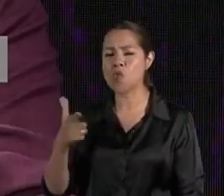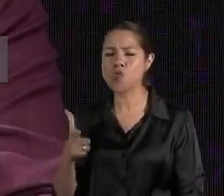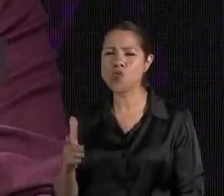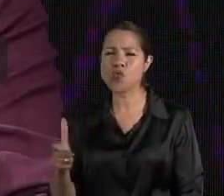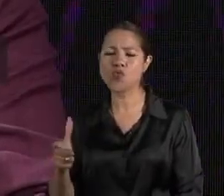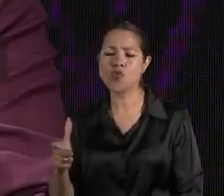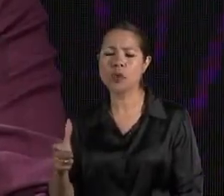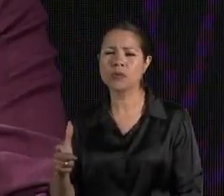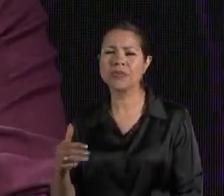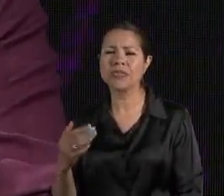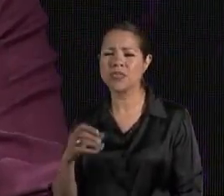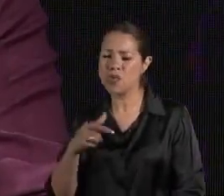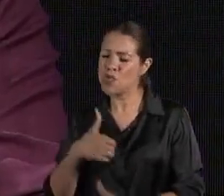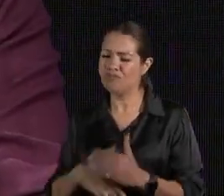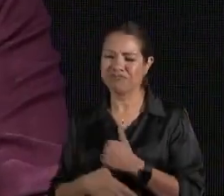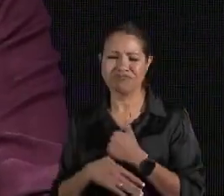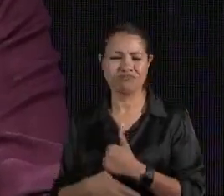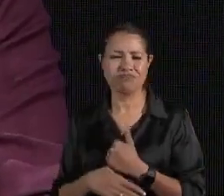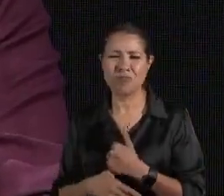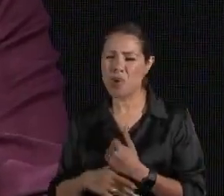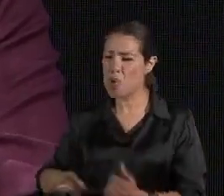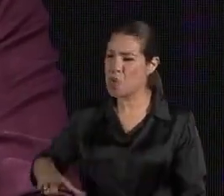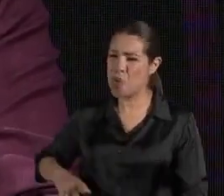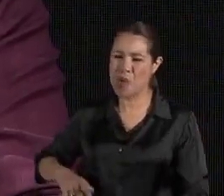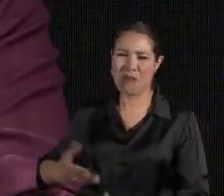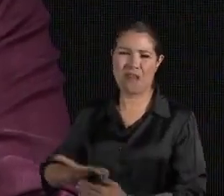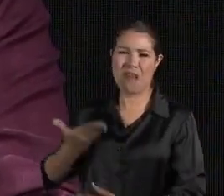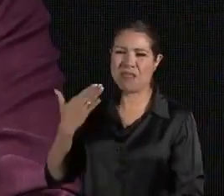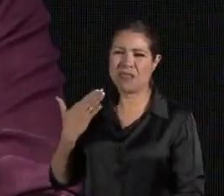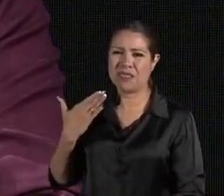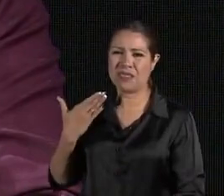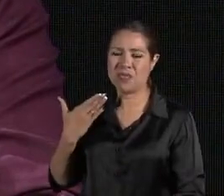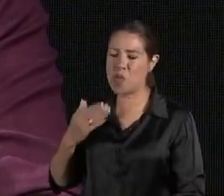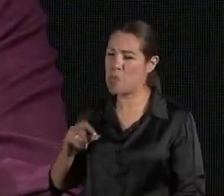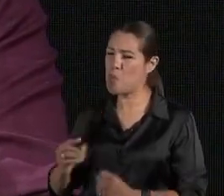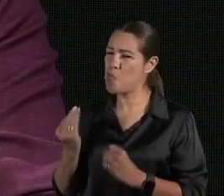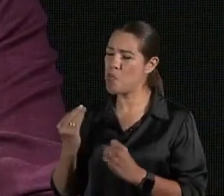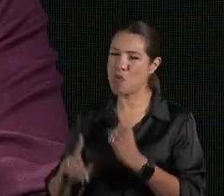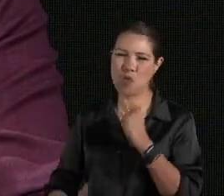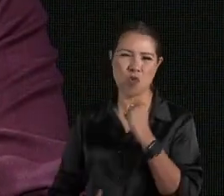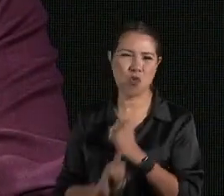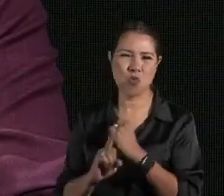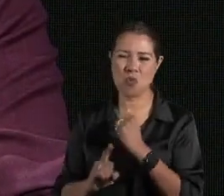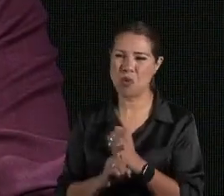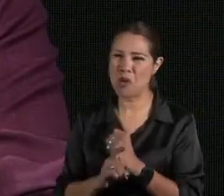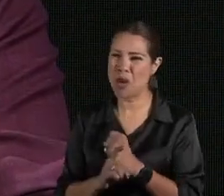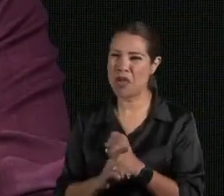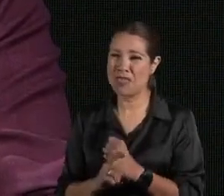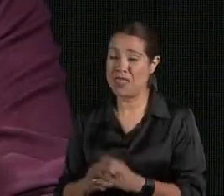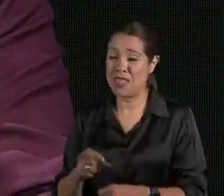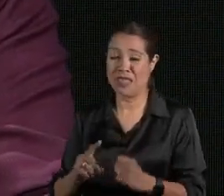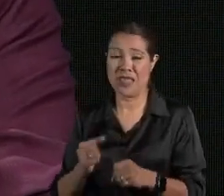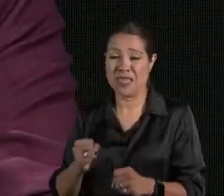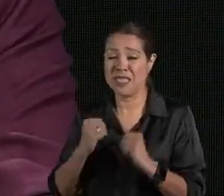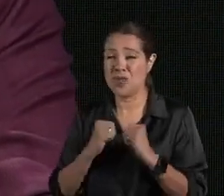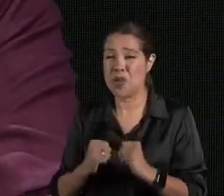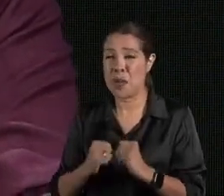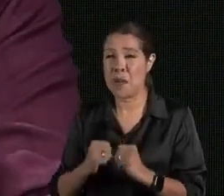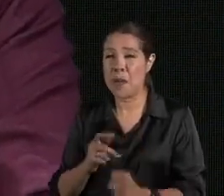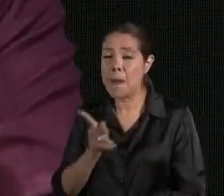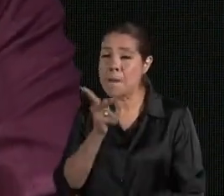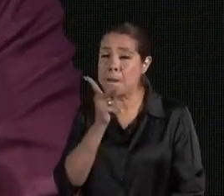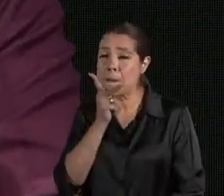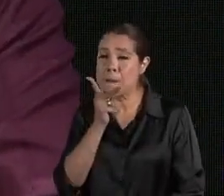Guanajuato sufre las consecuencias de dos pésimos gobiernos que nos metieron en una terrible crisis de inseguridad. El